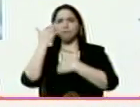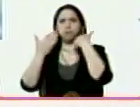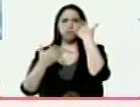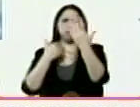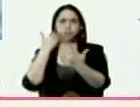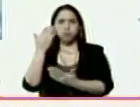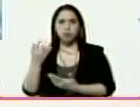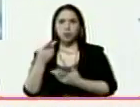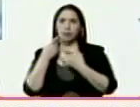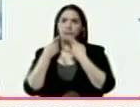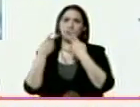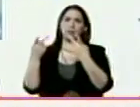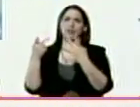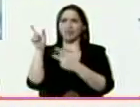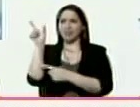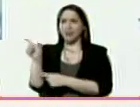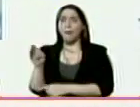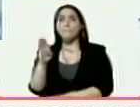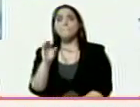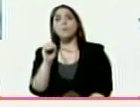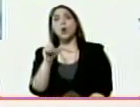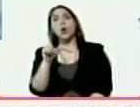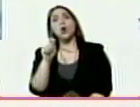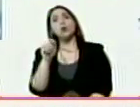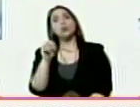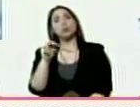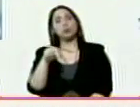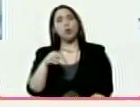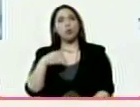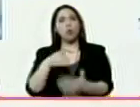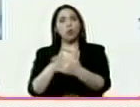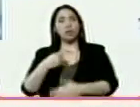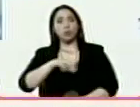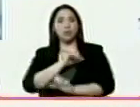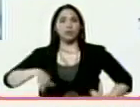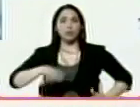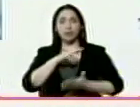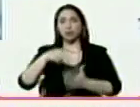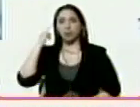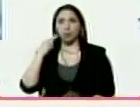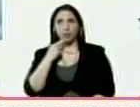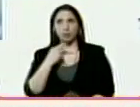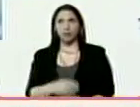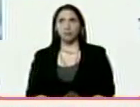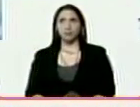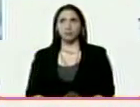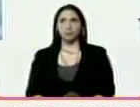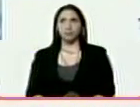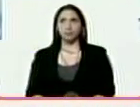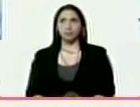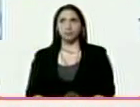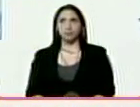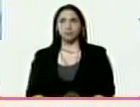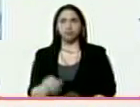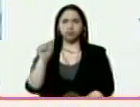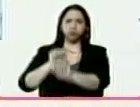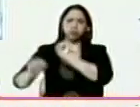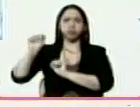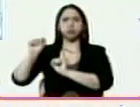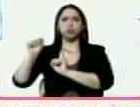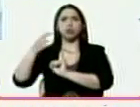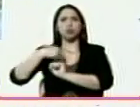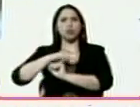infames declaraciones del señor Bolton contra nuestra Fuerza Armada Nacional Bolivariana. La rechazamos,